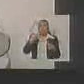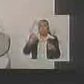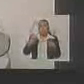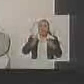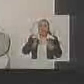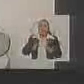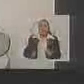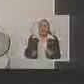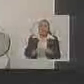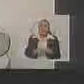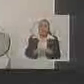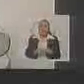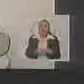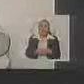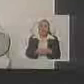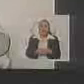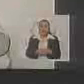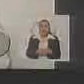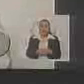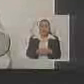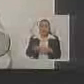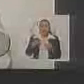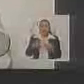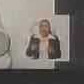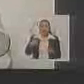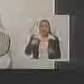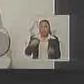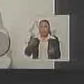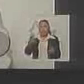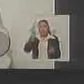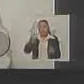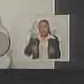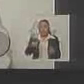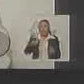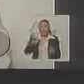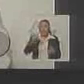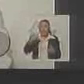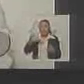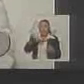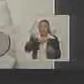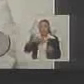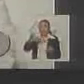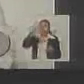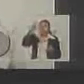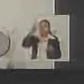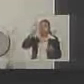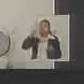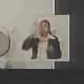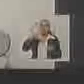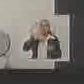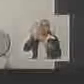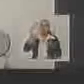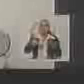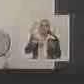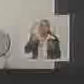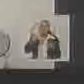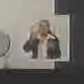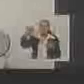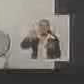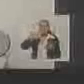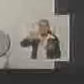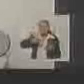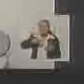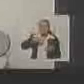transparentes. De la misma manera, yo me comprometo justamente a declarar cada uno de los factores que tú me pidas como